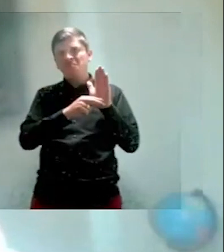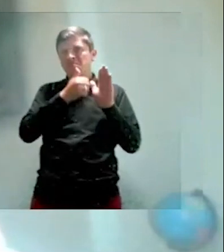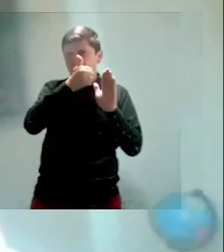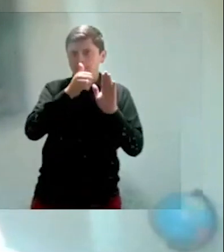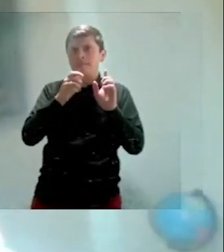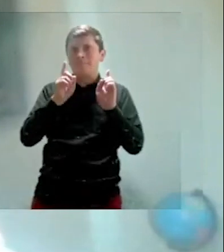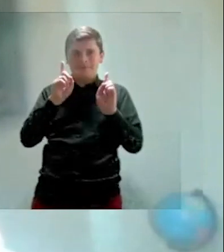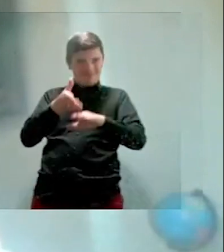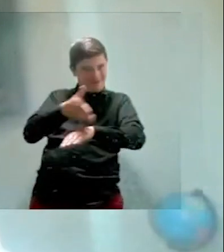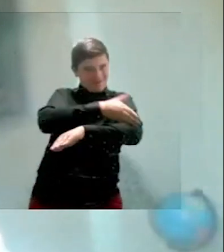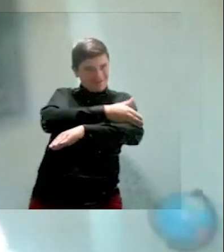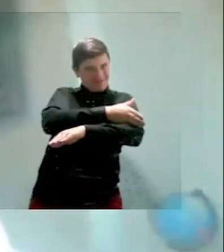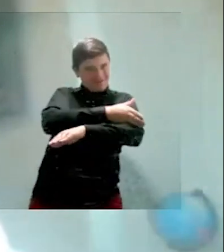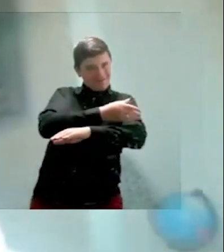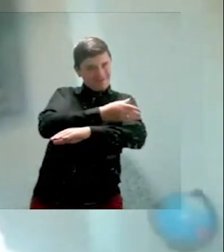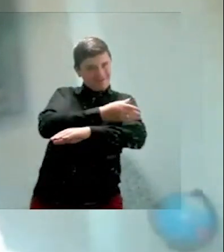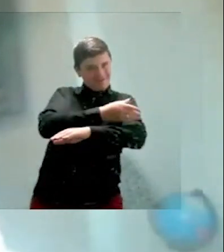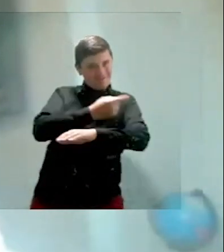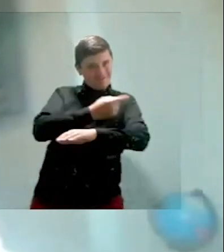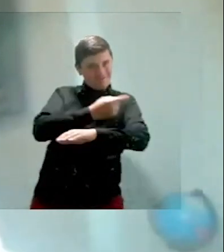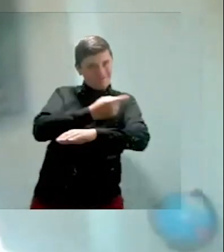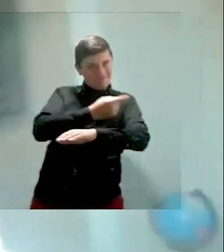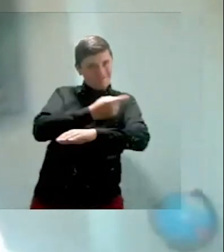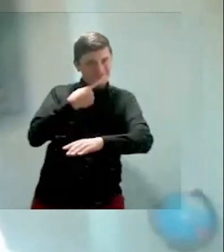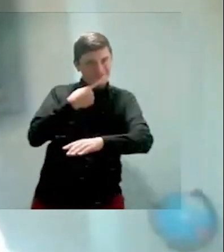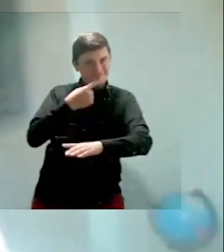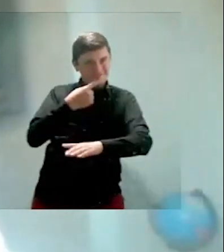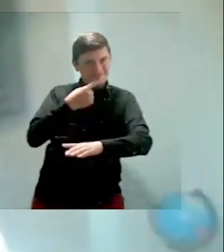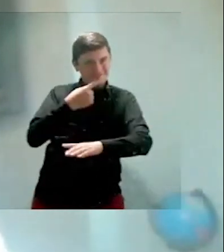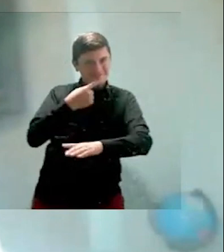los tradicionales e históricos